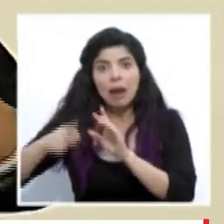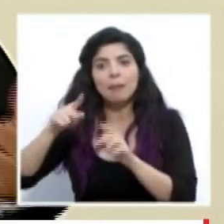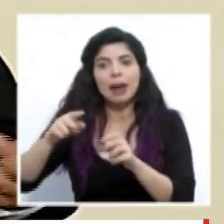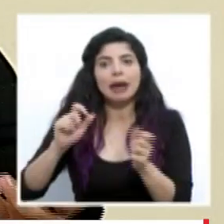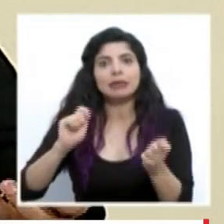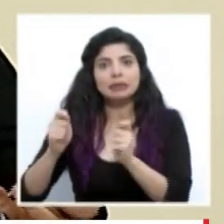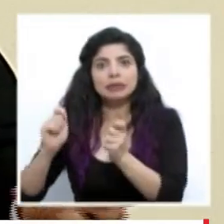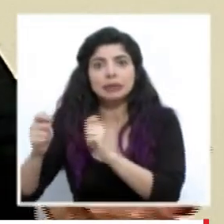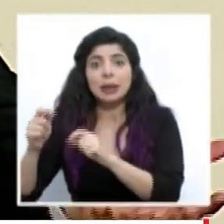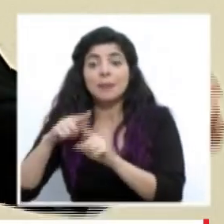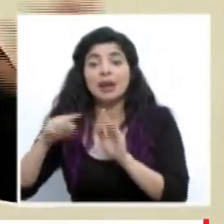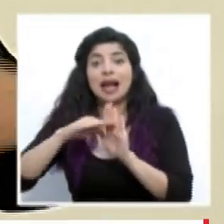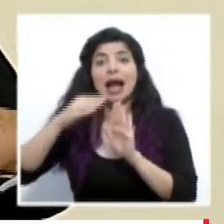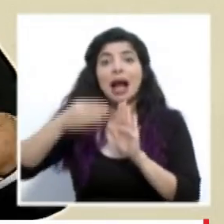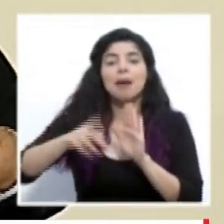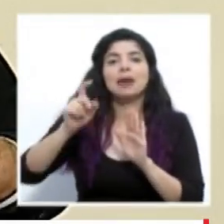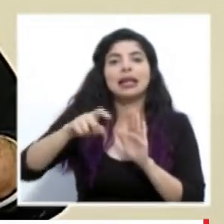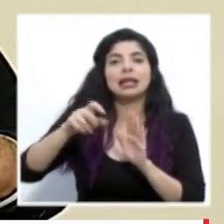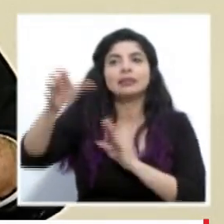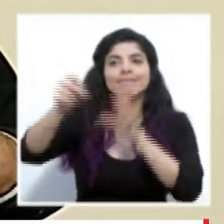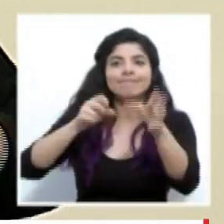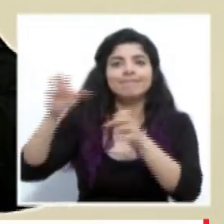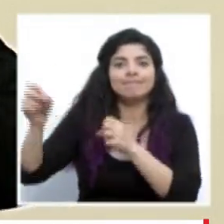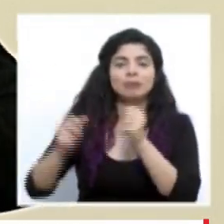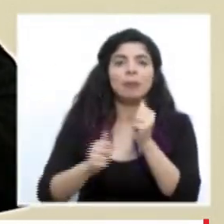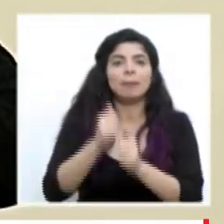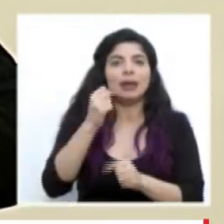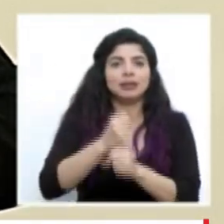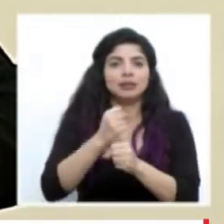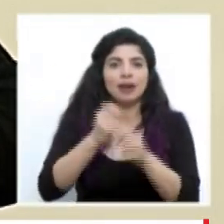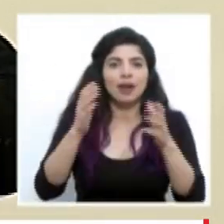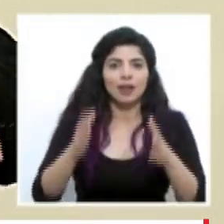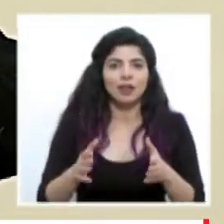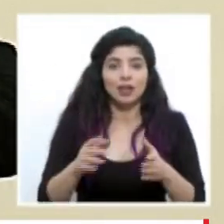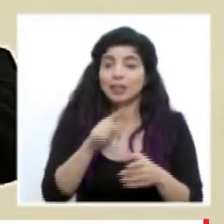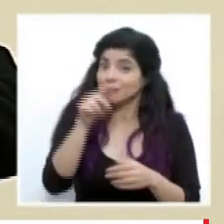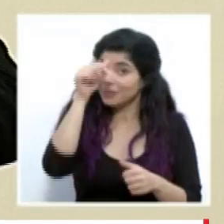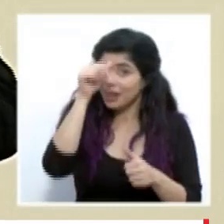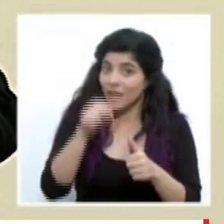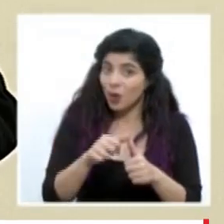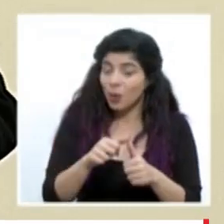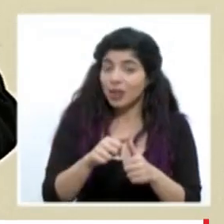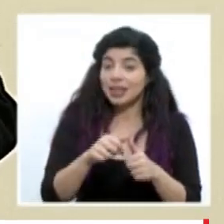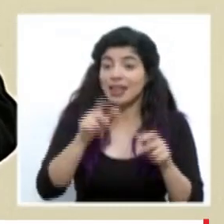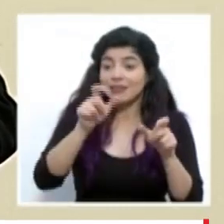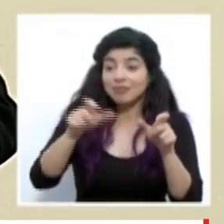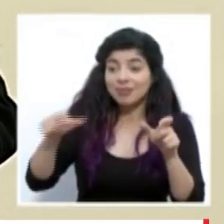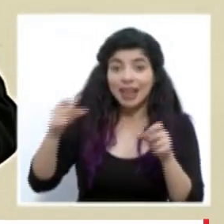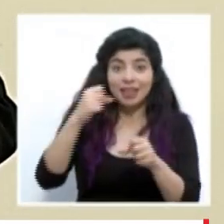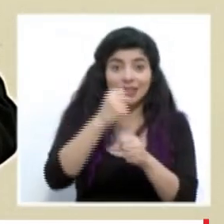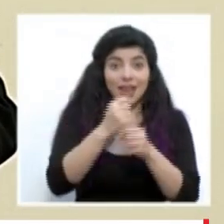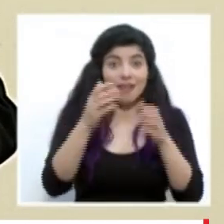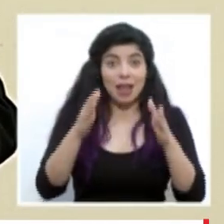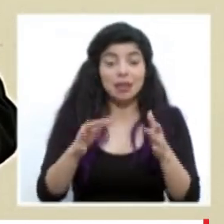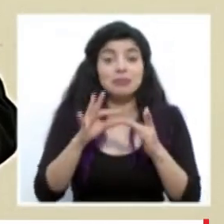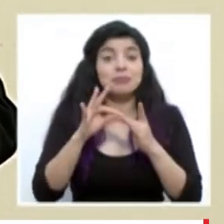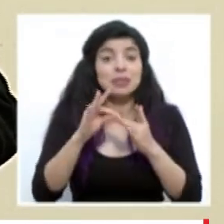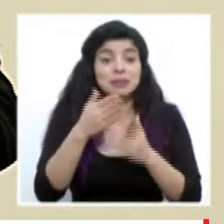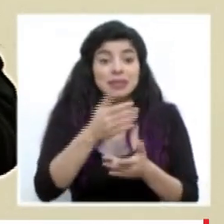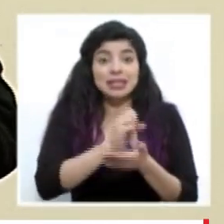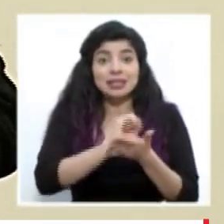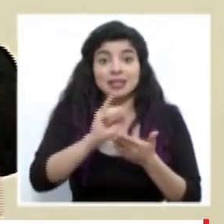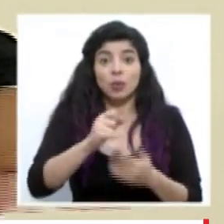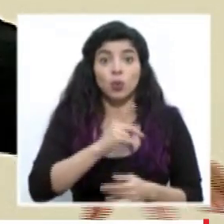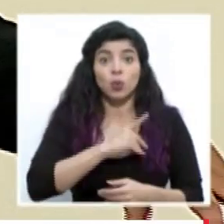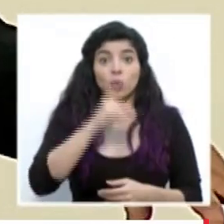adecuando, pero estas camas implican la contratación de más personal. Y además recordemos que parte del personal, sobre todo del Hospital San Juan de